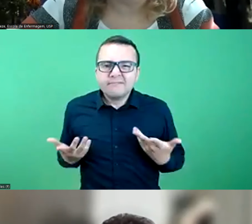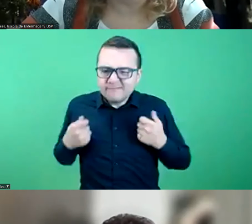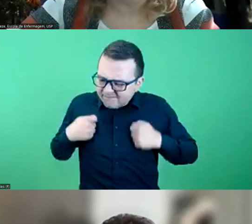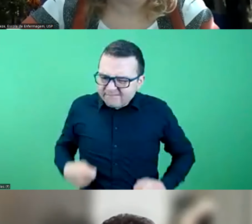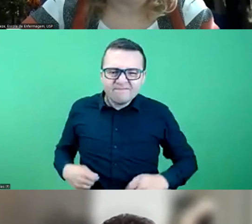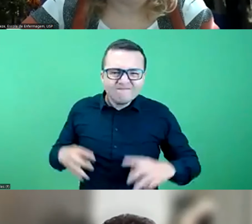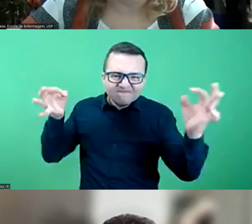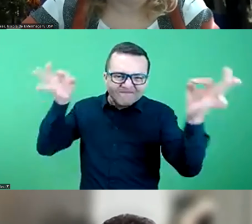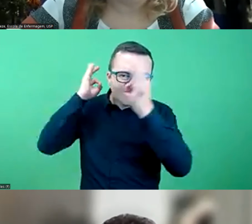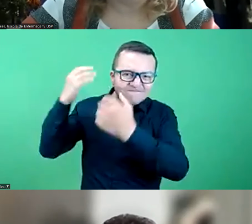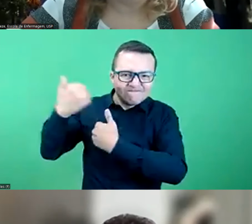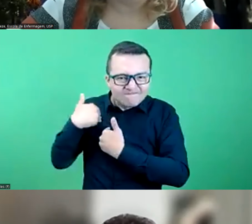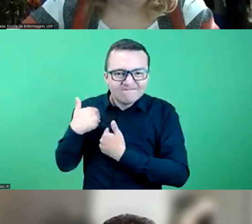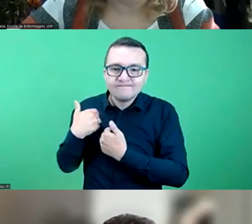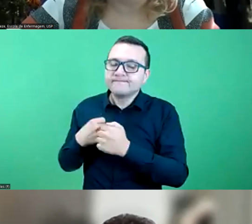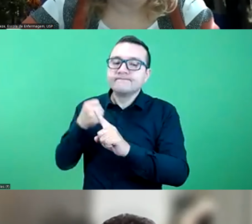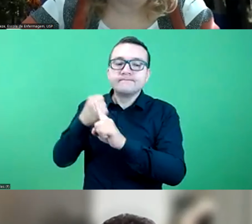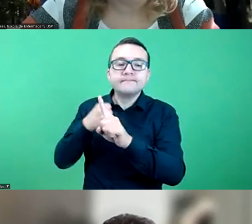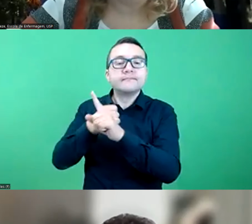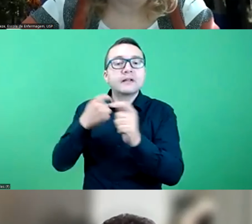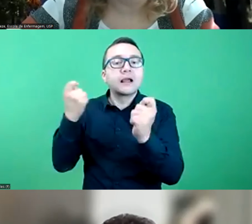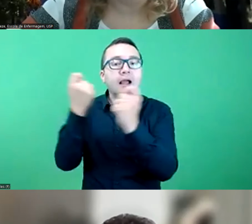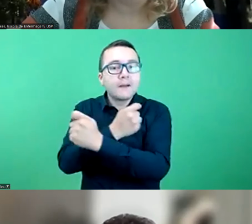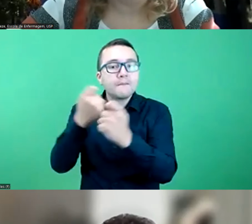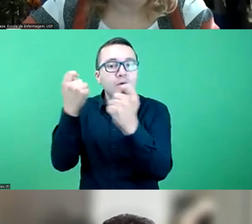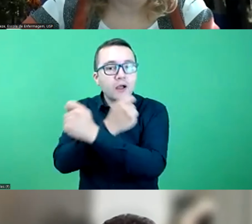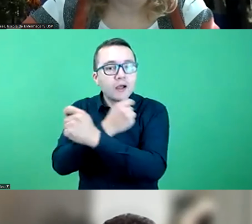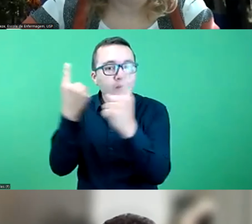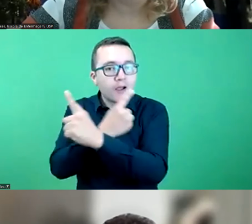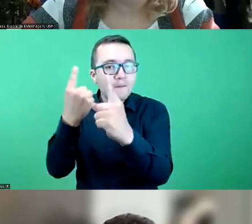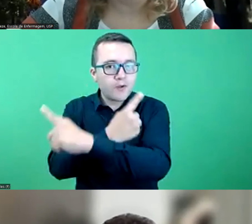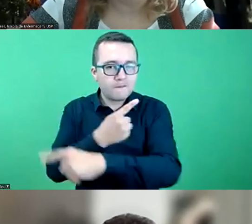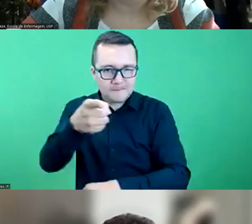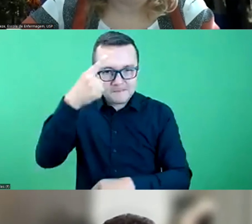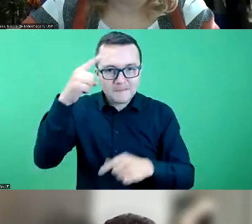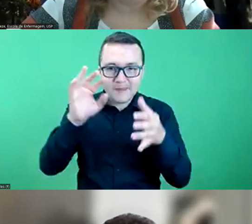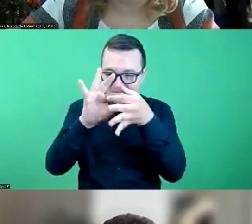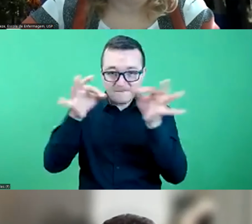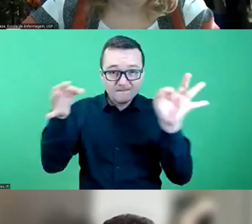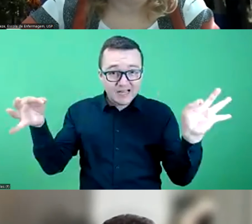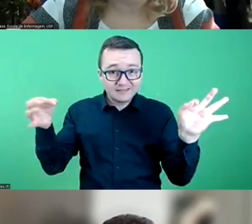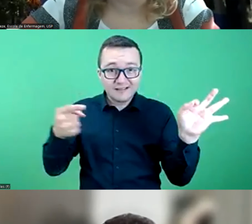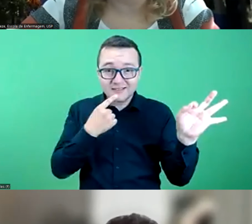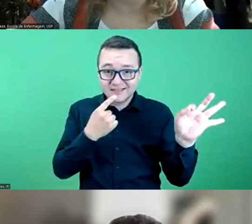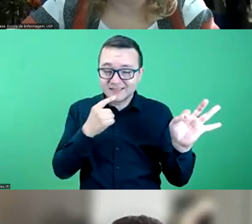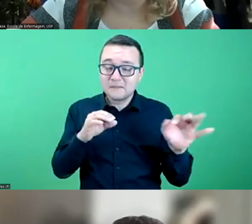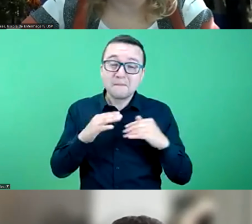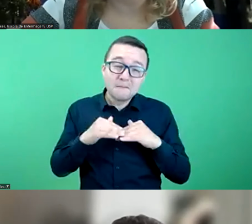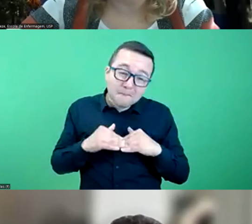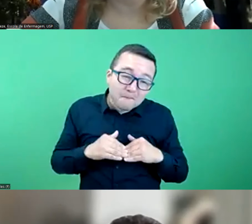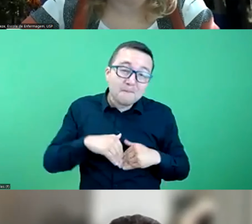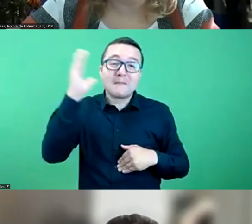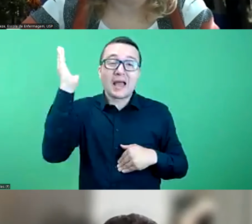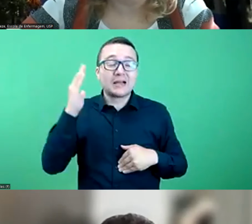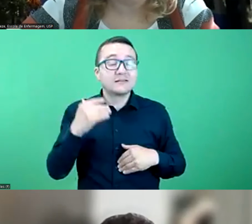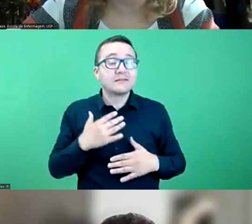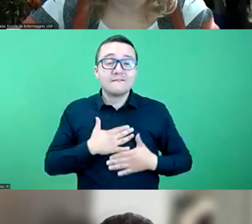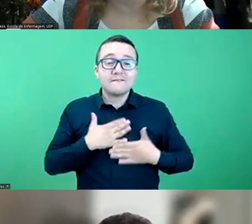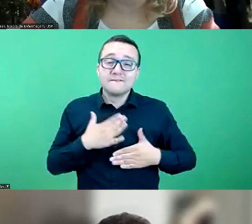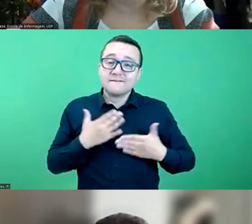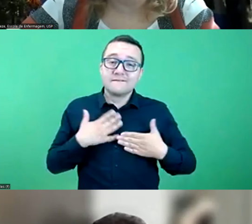sistemas, de verlos más seguros. Recordemos la frase, la mayor felicidad consiste en transformar los sentimientos